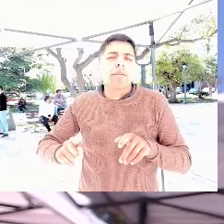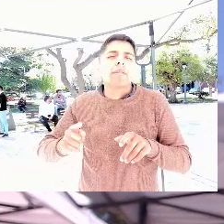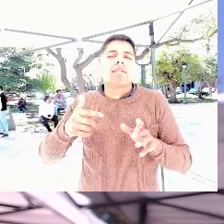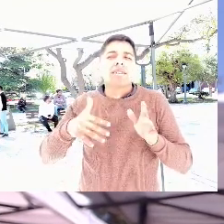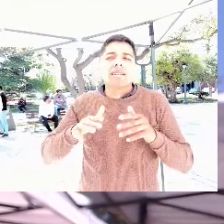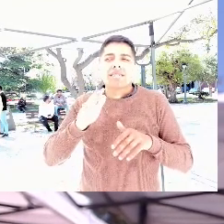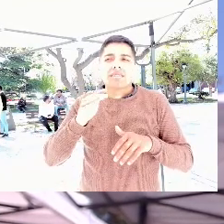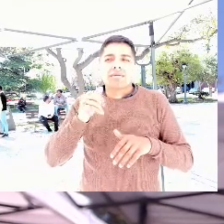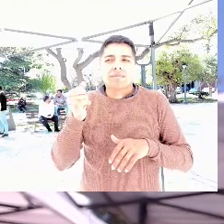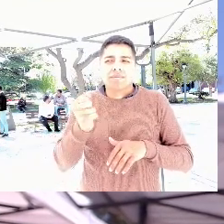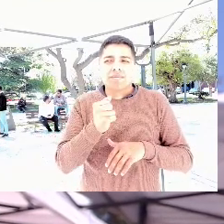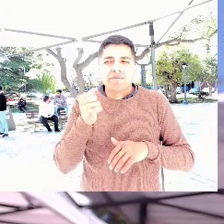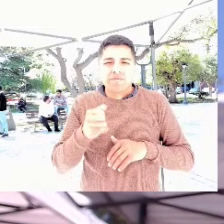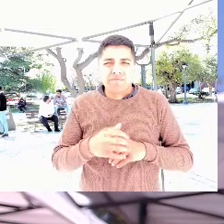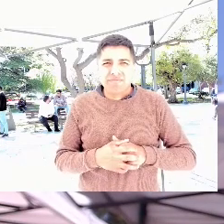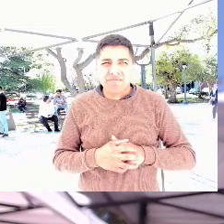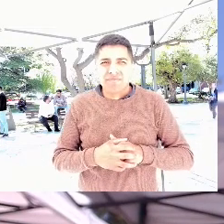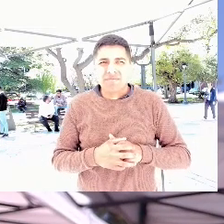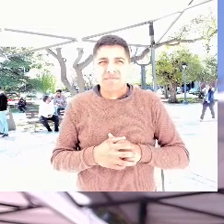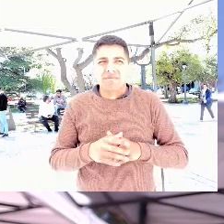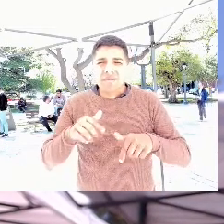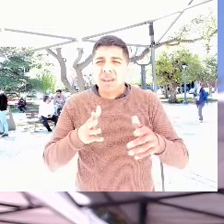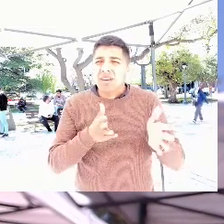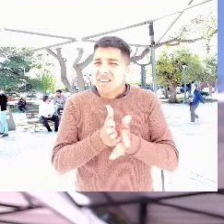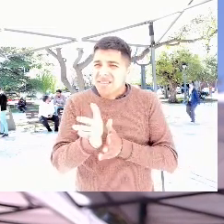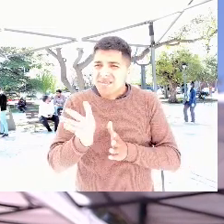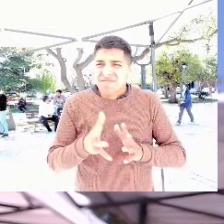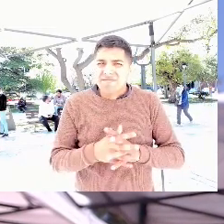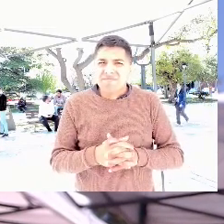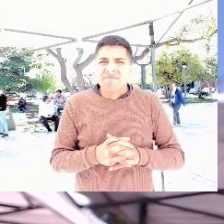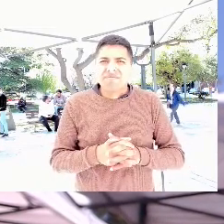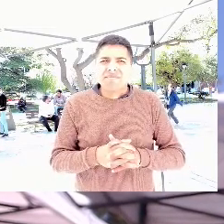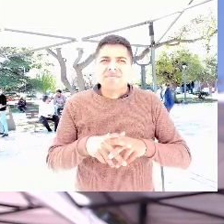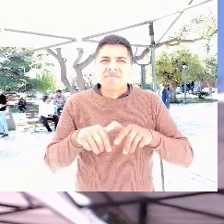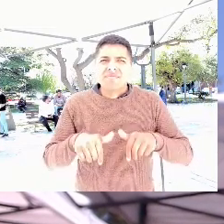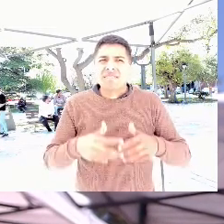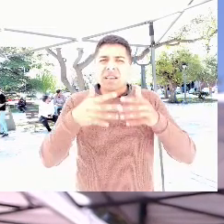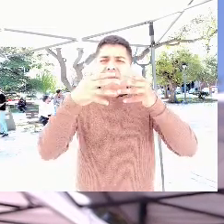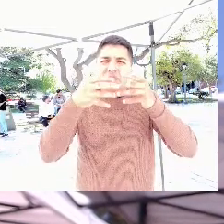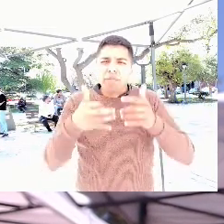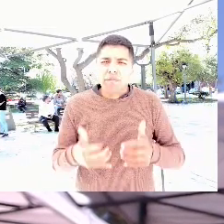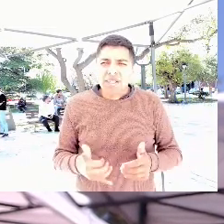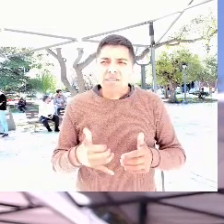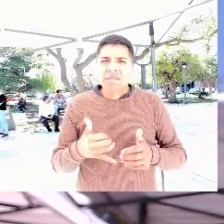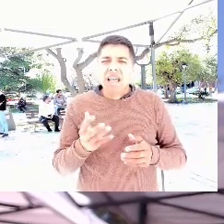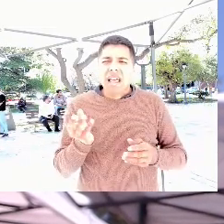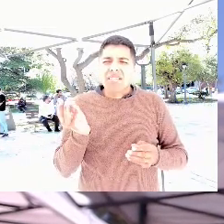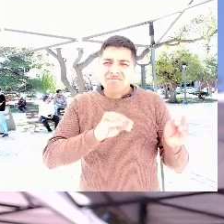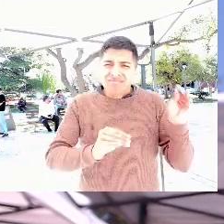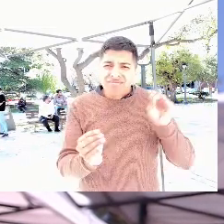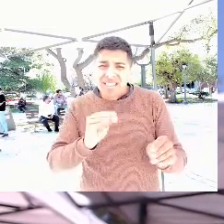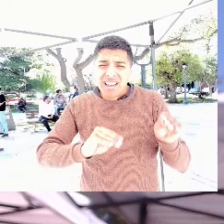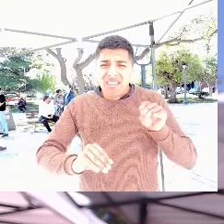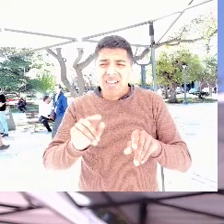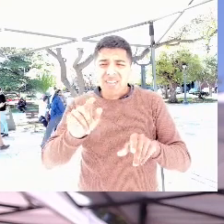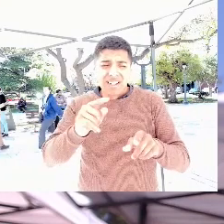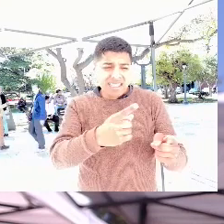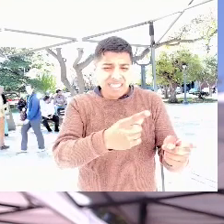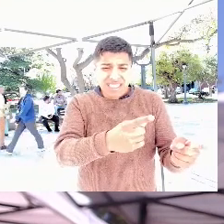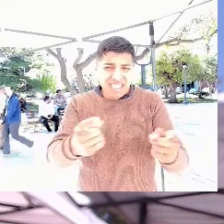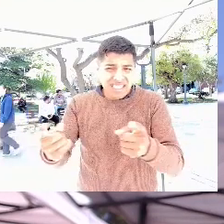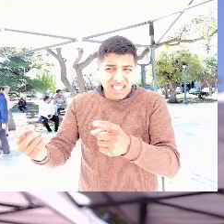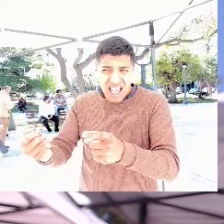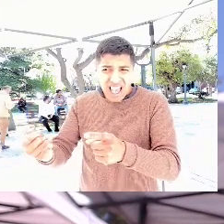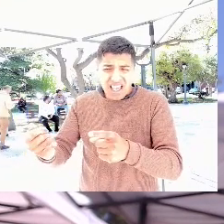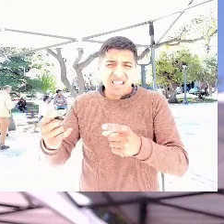destacar. Como siempre se dice, que los presupuestos se arman en base a las necesidades.